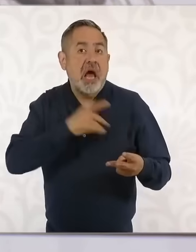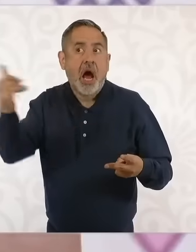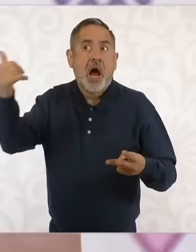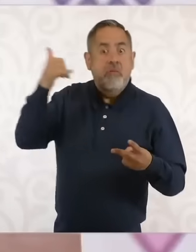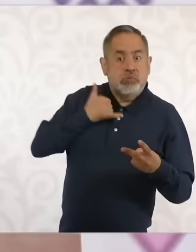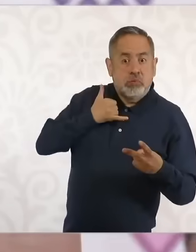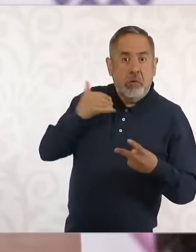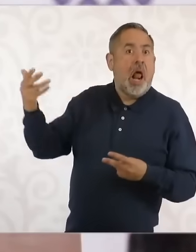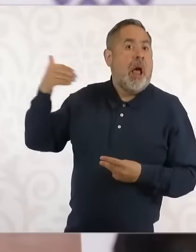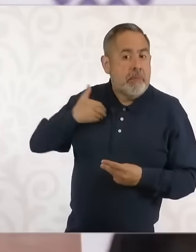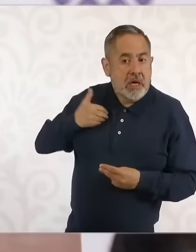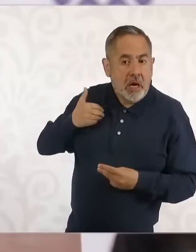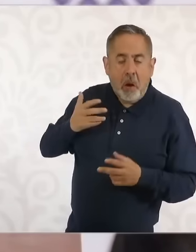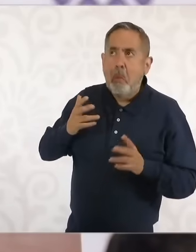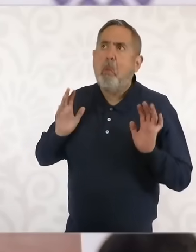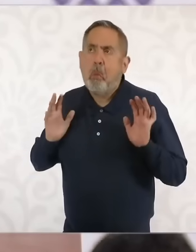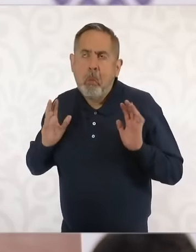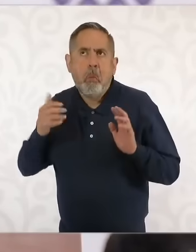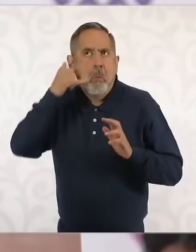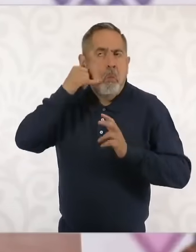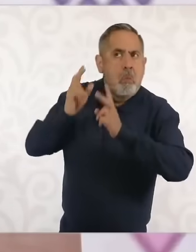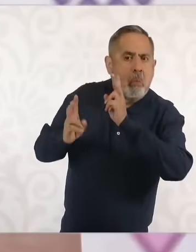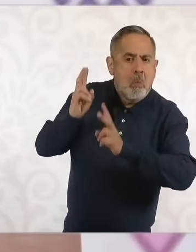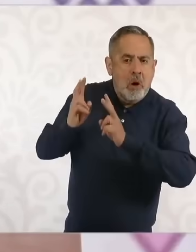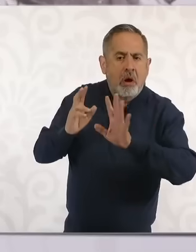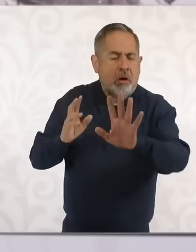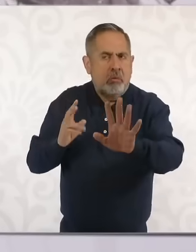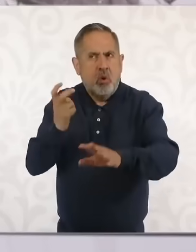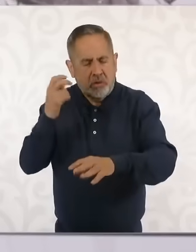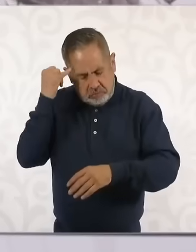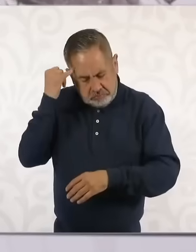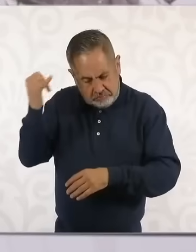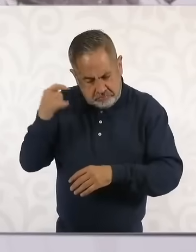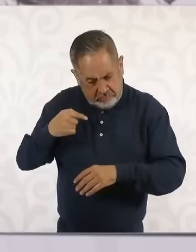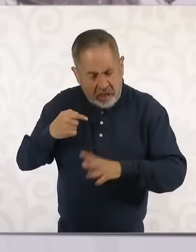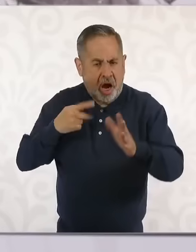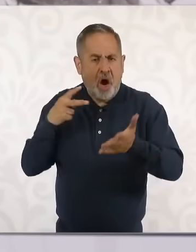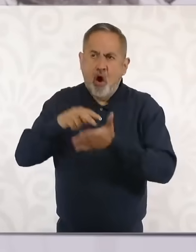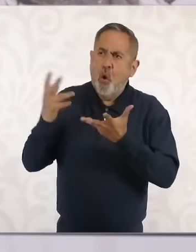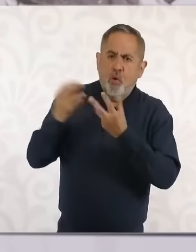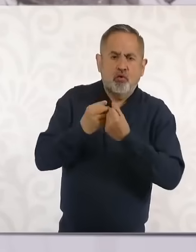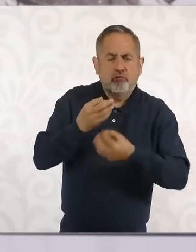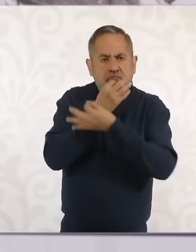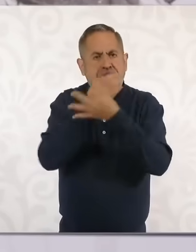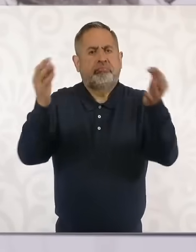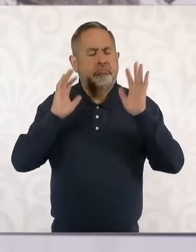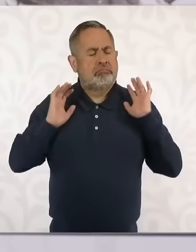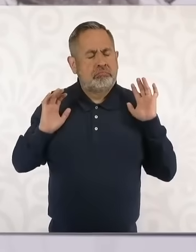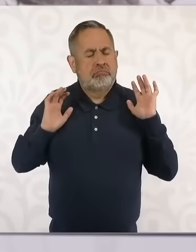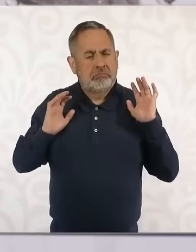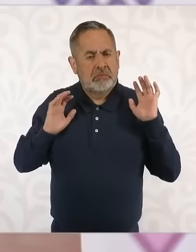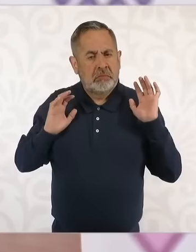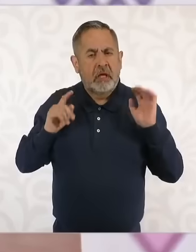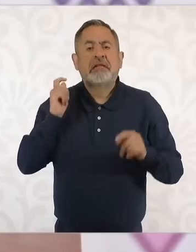él, de ahí surge este posicionamiento que hicimos conjunto, que esencialmente recupera